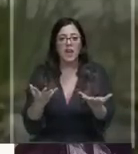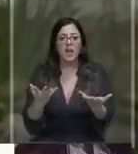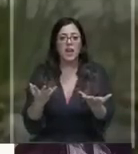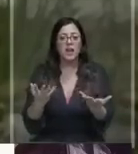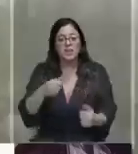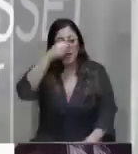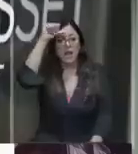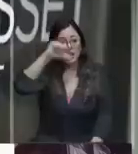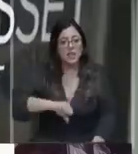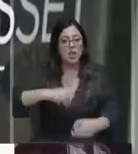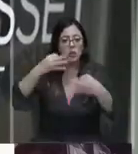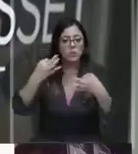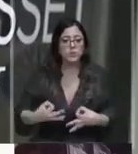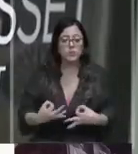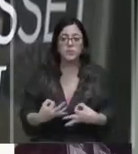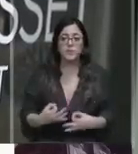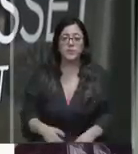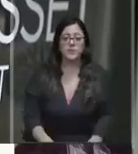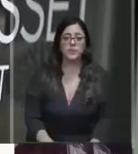acciones correspondientes.